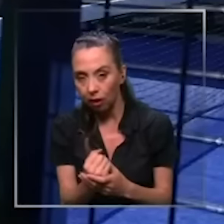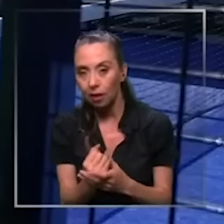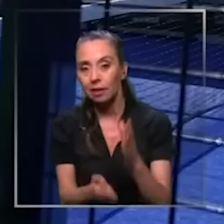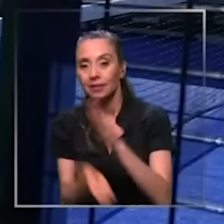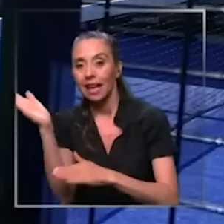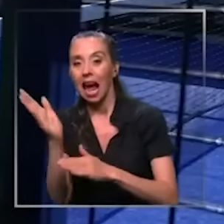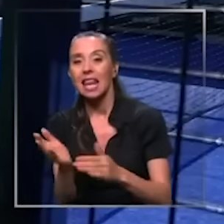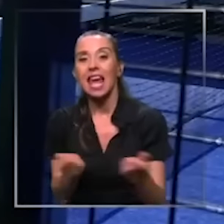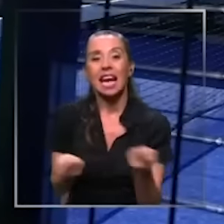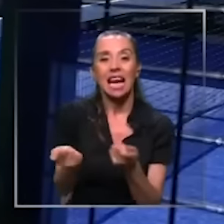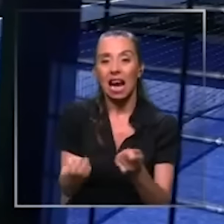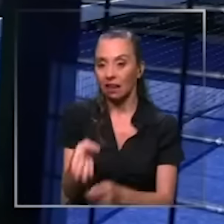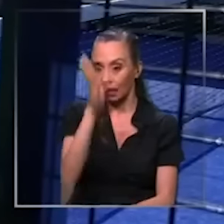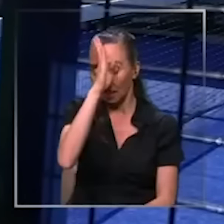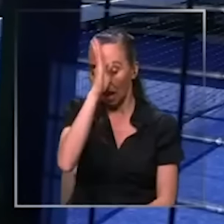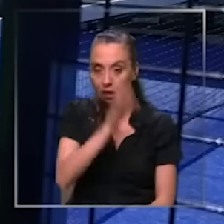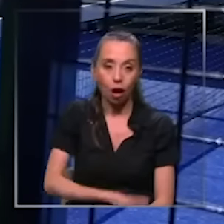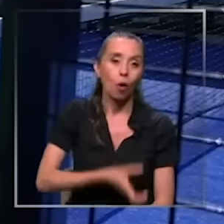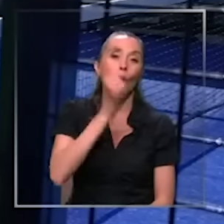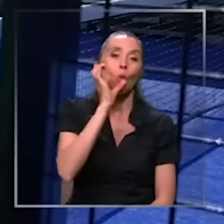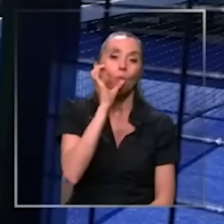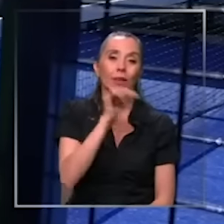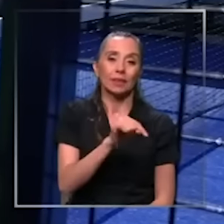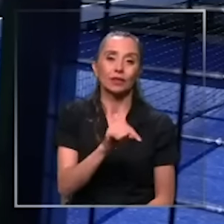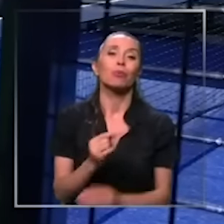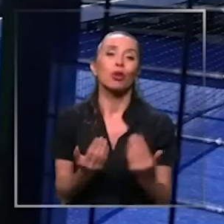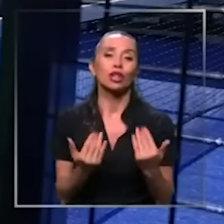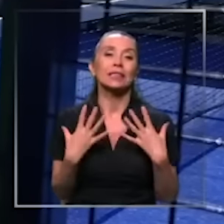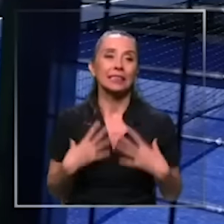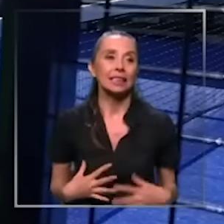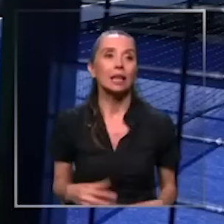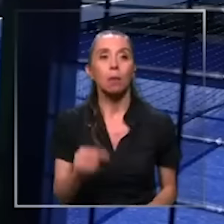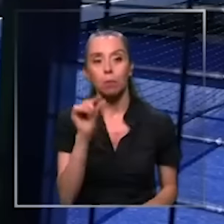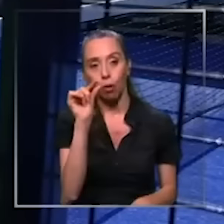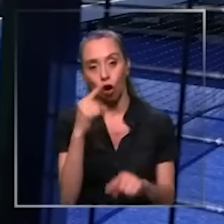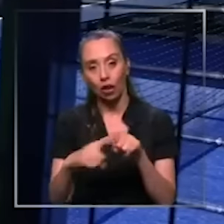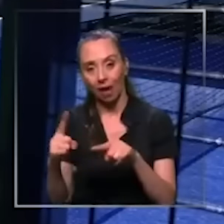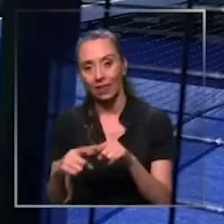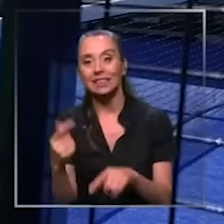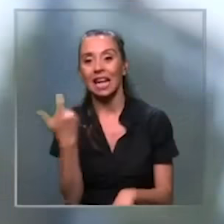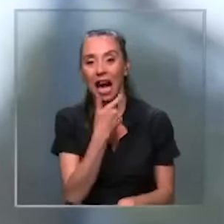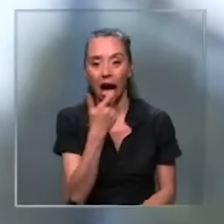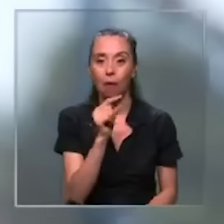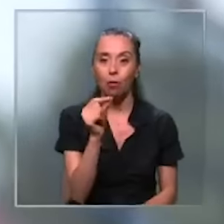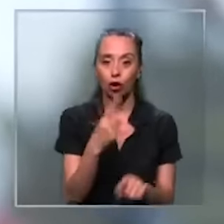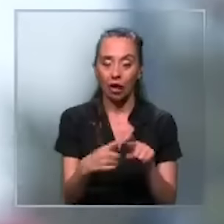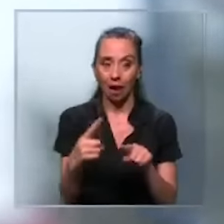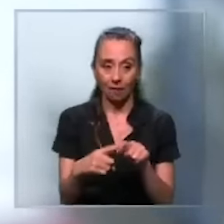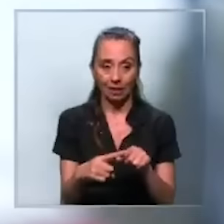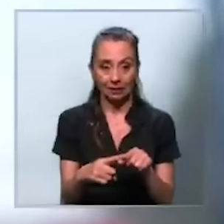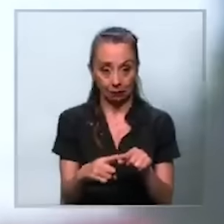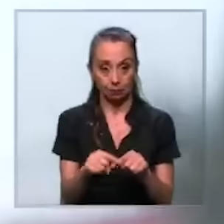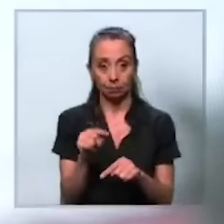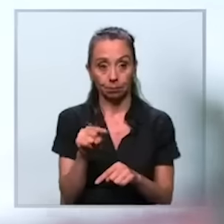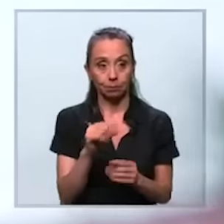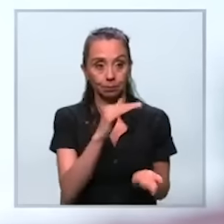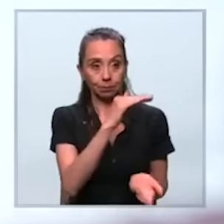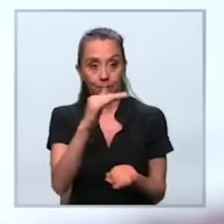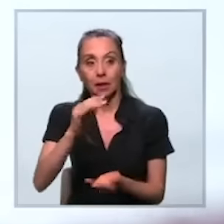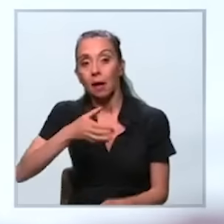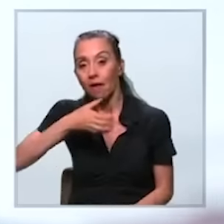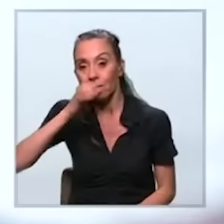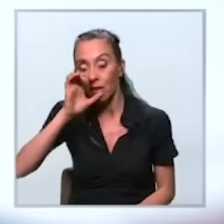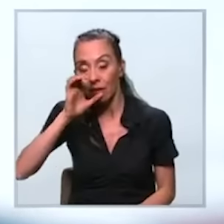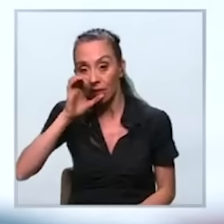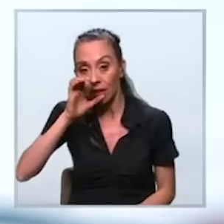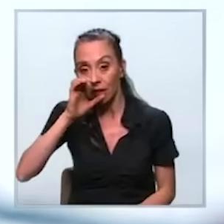necesario. Después el carrete y con la caña. Sí, probablemente sí. Ya, sí. Y ahí sí. Muy pocas veces. Lo cierto es que estas bebidas no